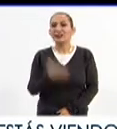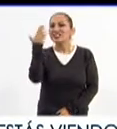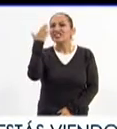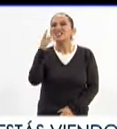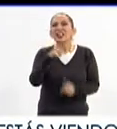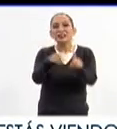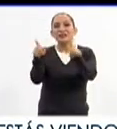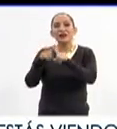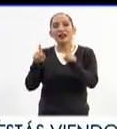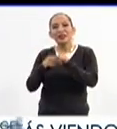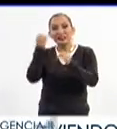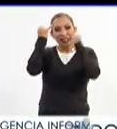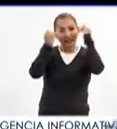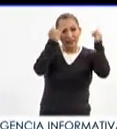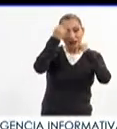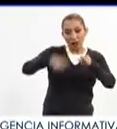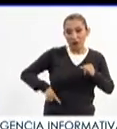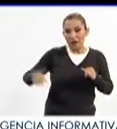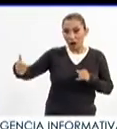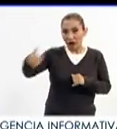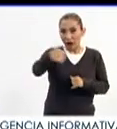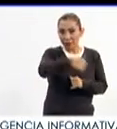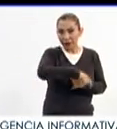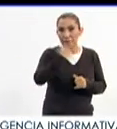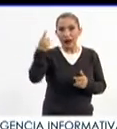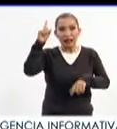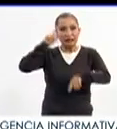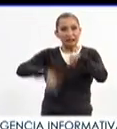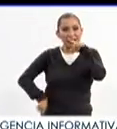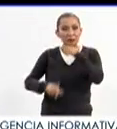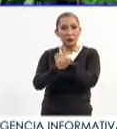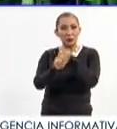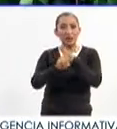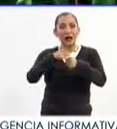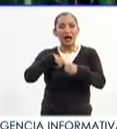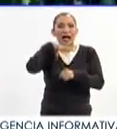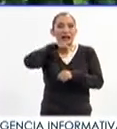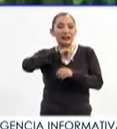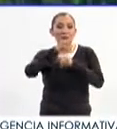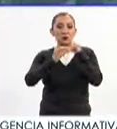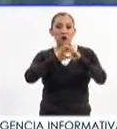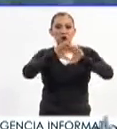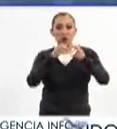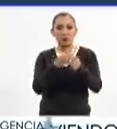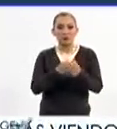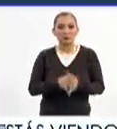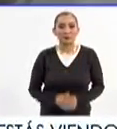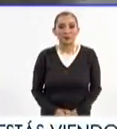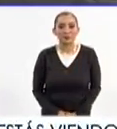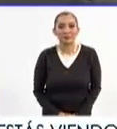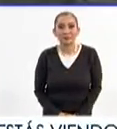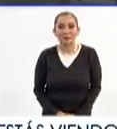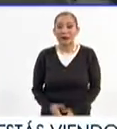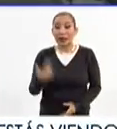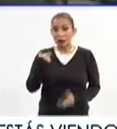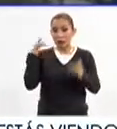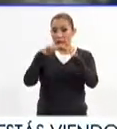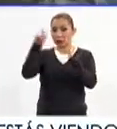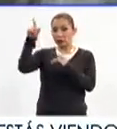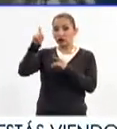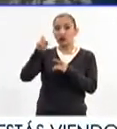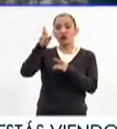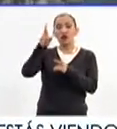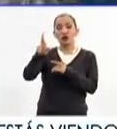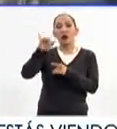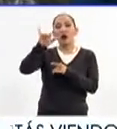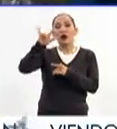Entérate de las diferentes iniciativas de los gobiernos por combatir el calentamiento global. Tendremos un enlace con el